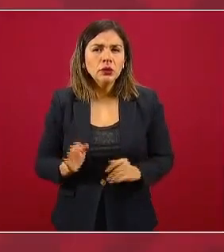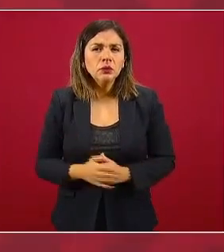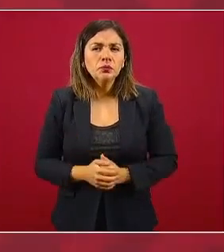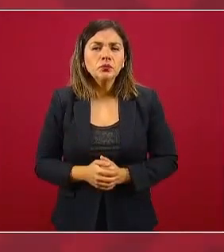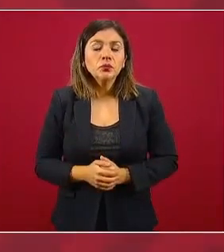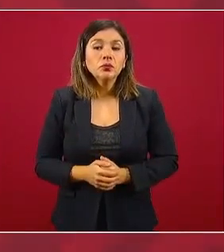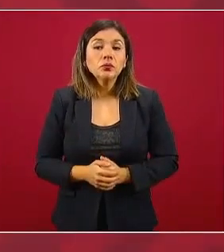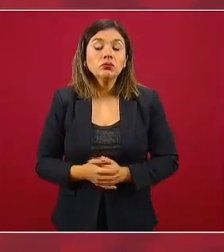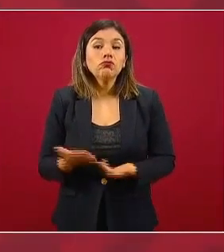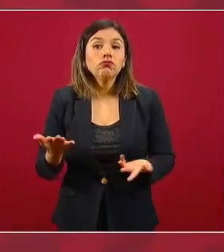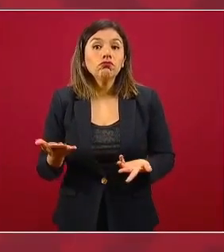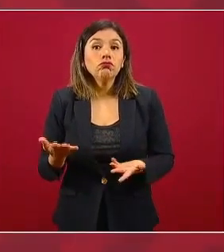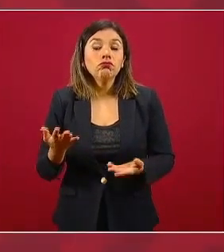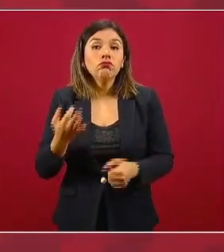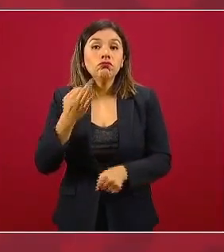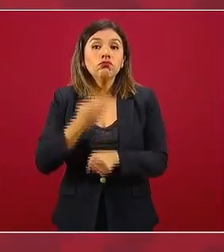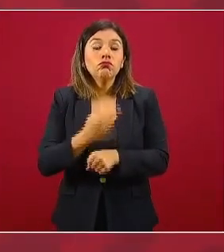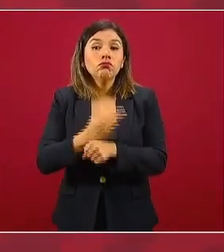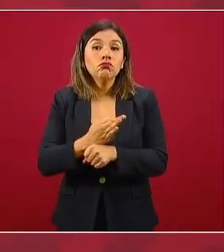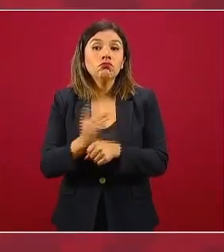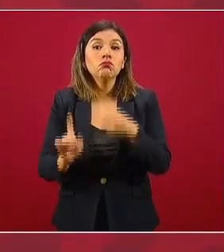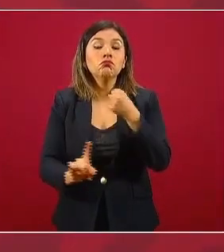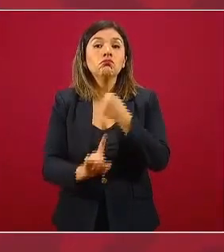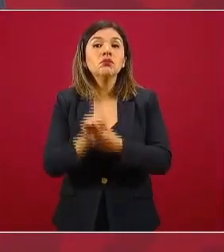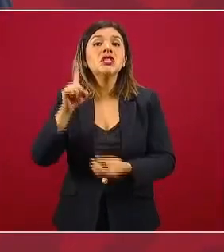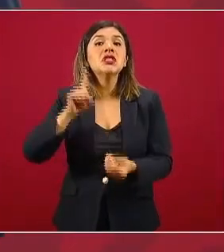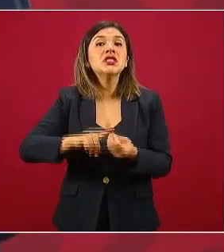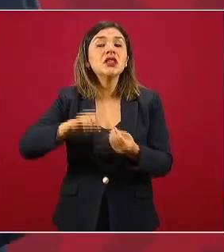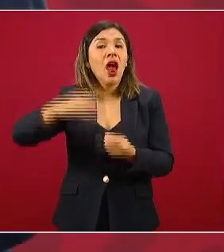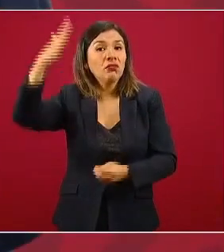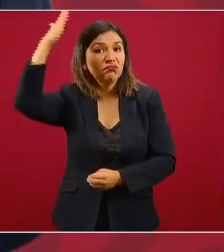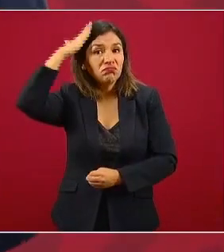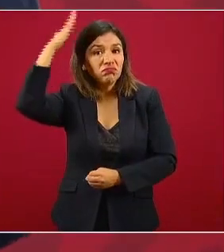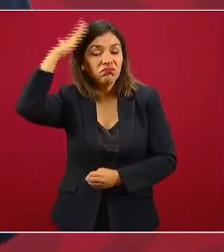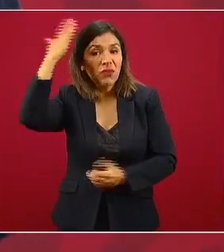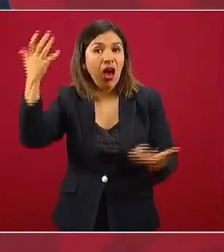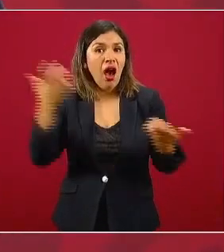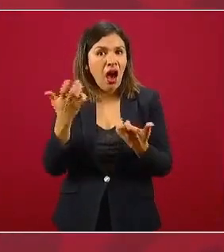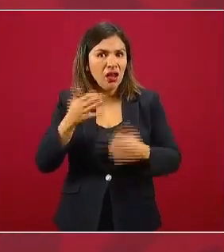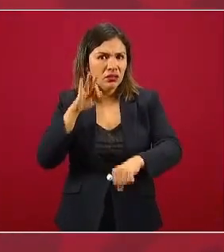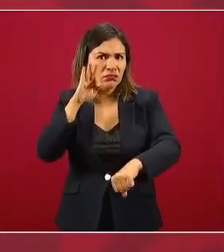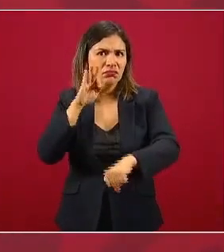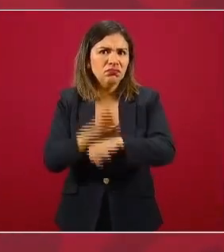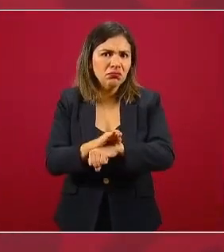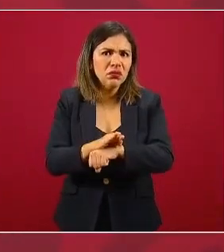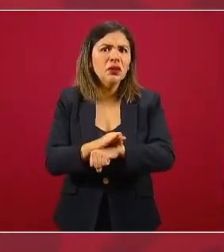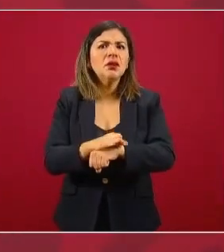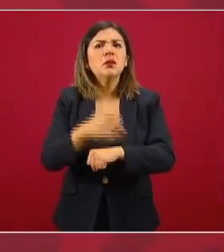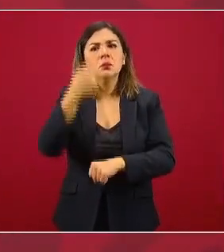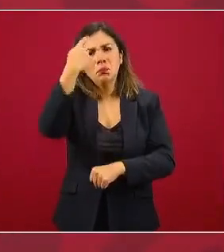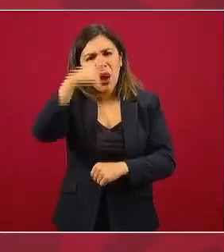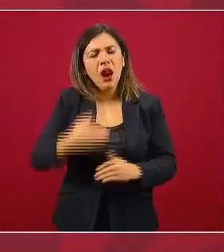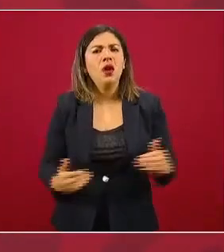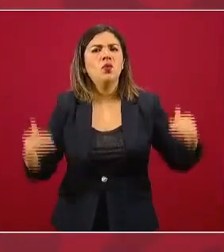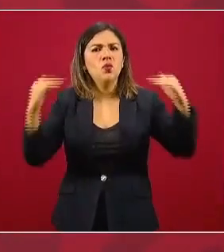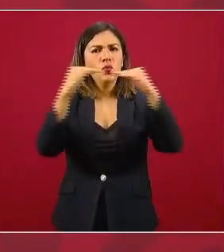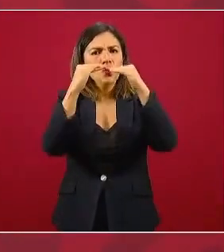En el caso de los dirigentes que han luchado por la